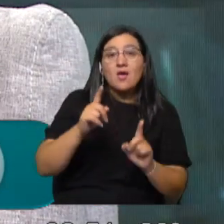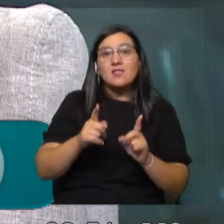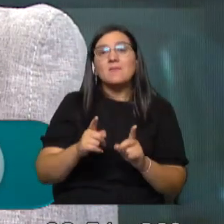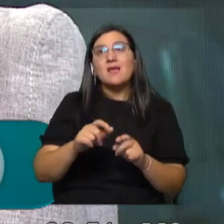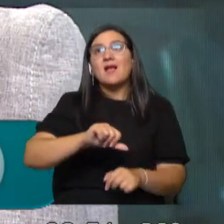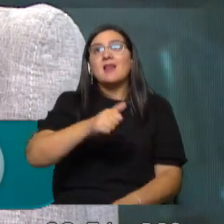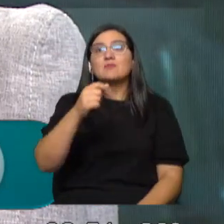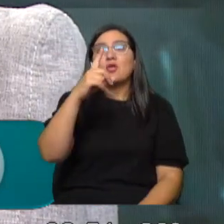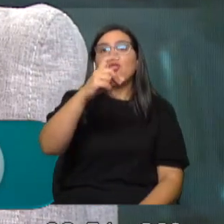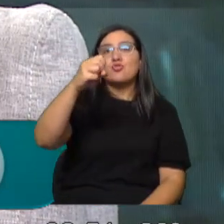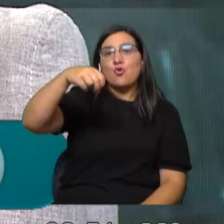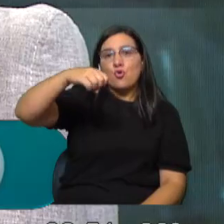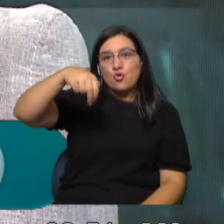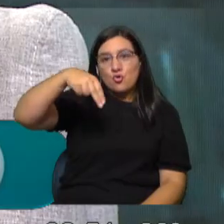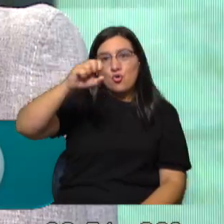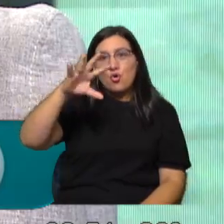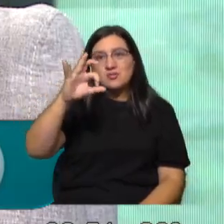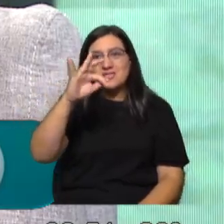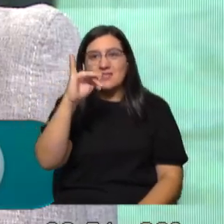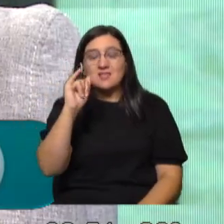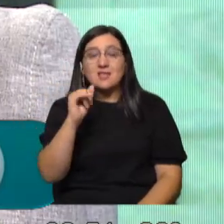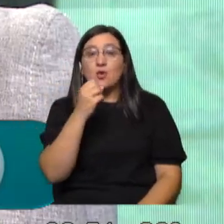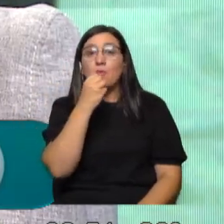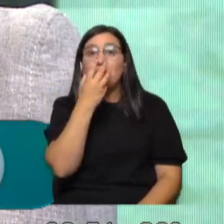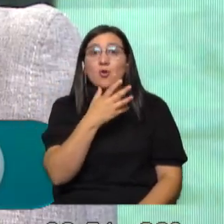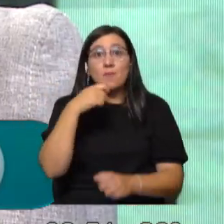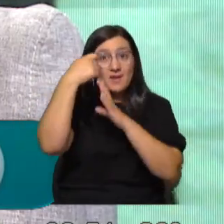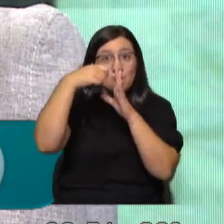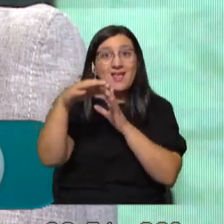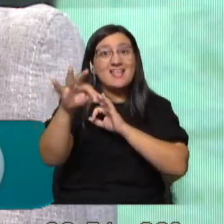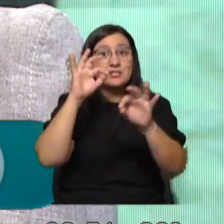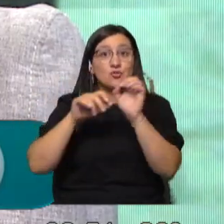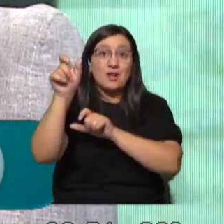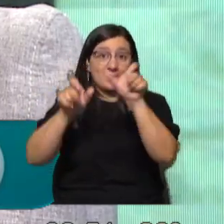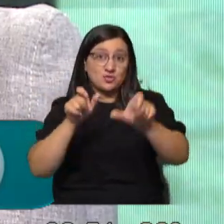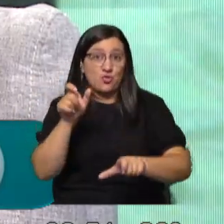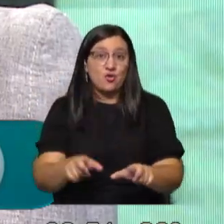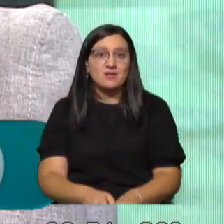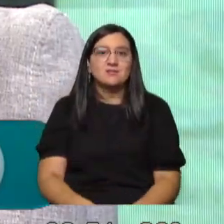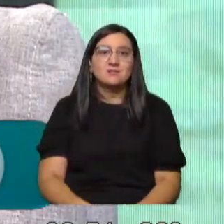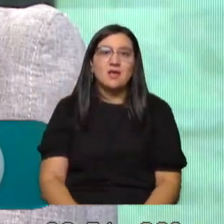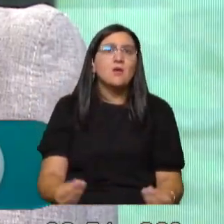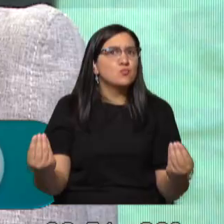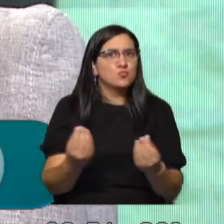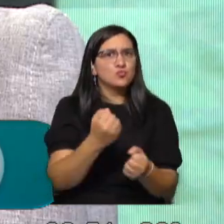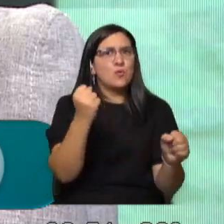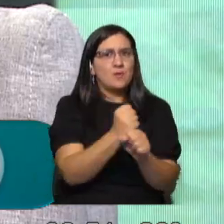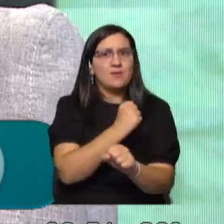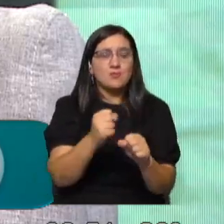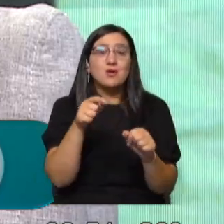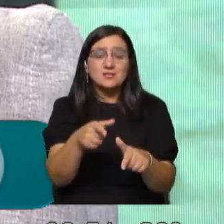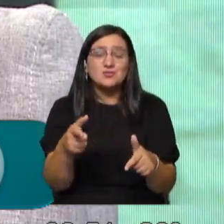Donosti, como mejor película elección del público. Digo, hay algo ahí que